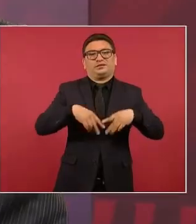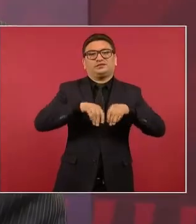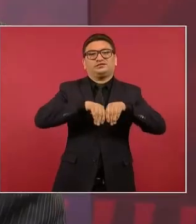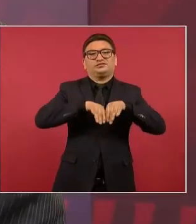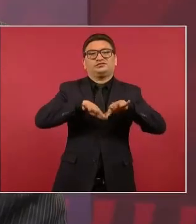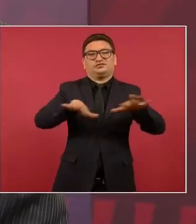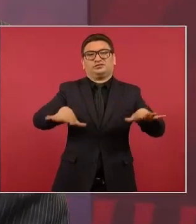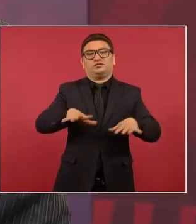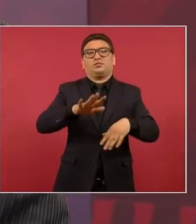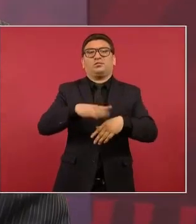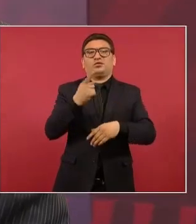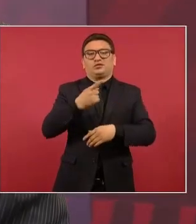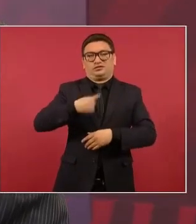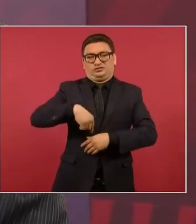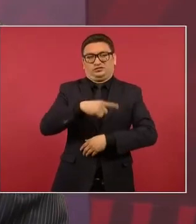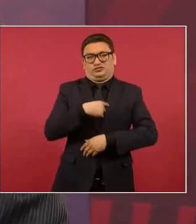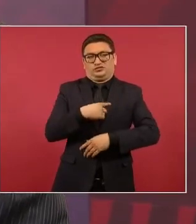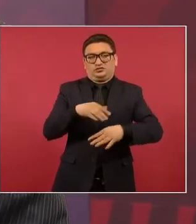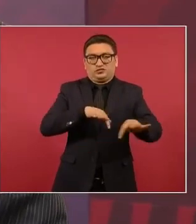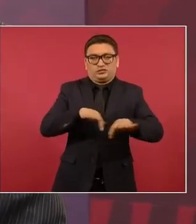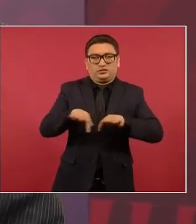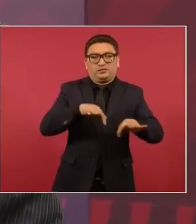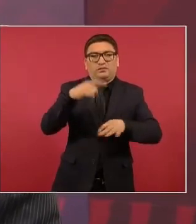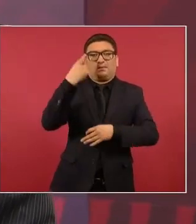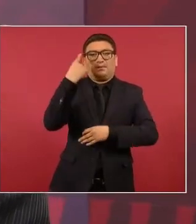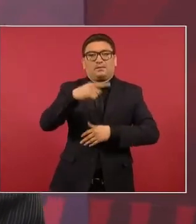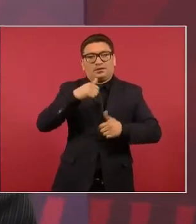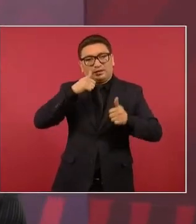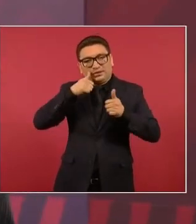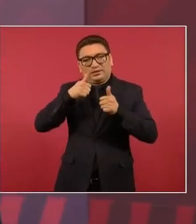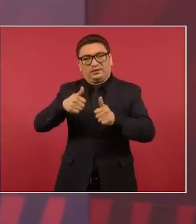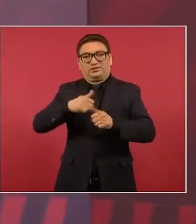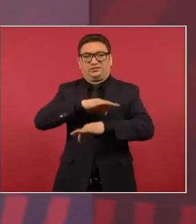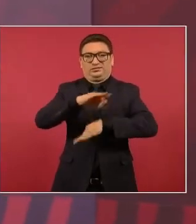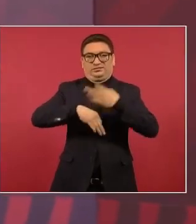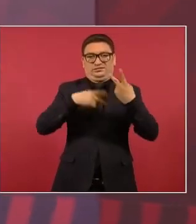para transformar a México desde abajo y con la gente.